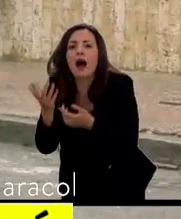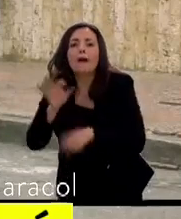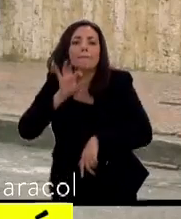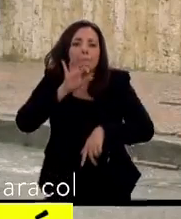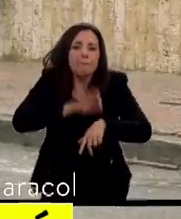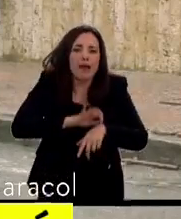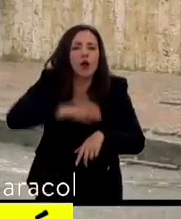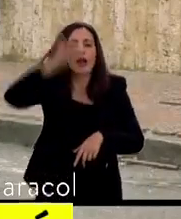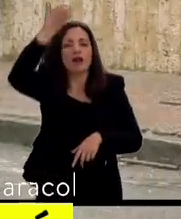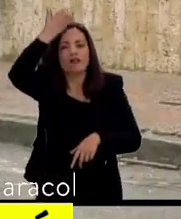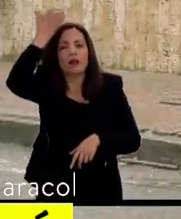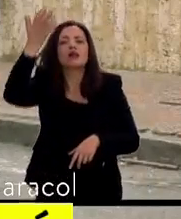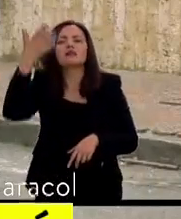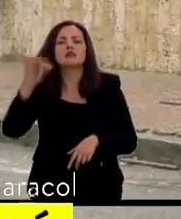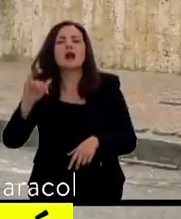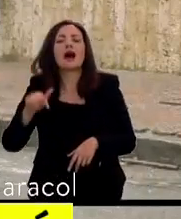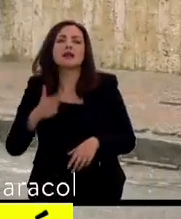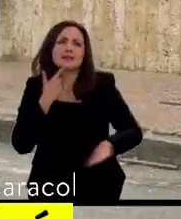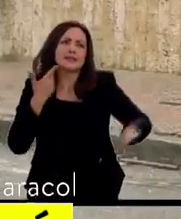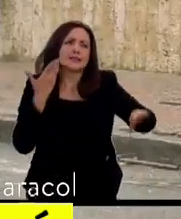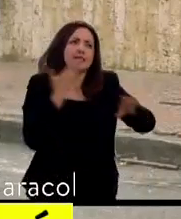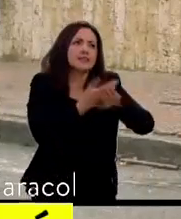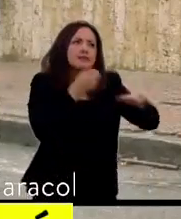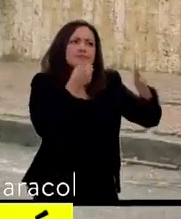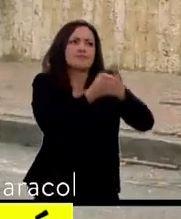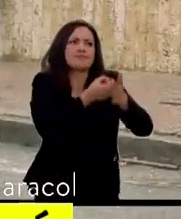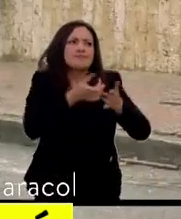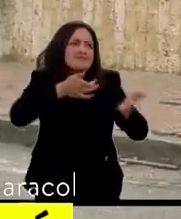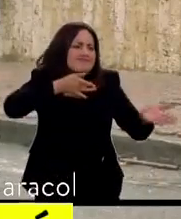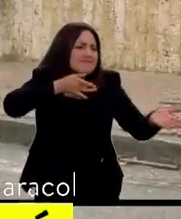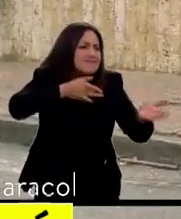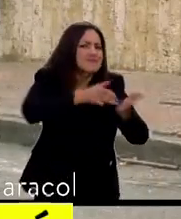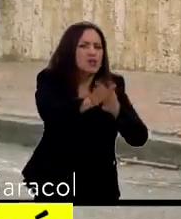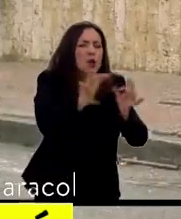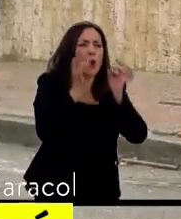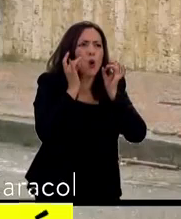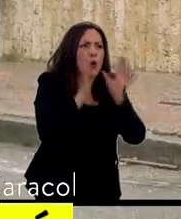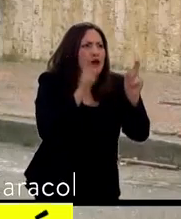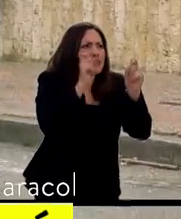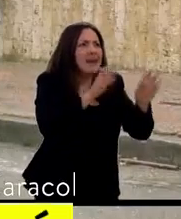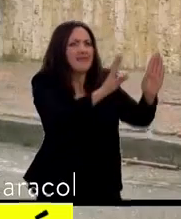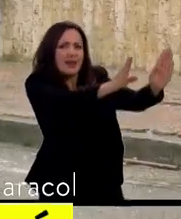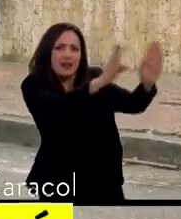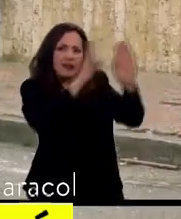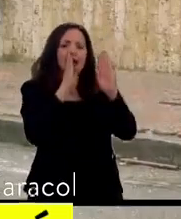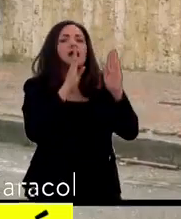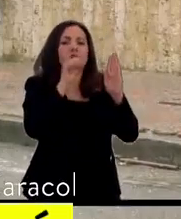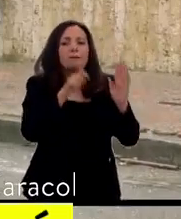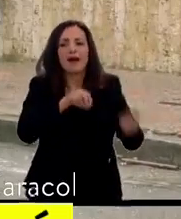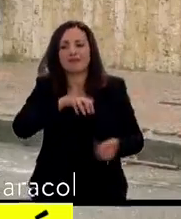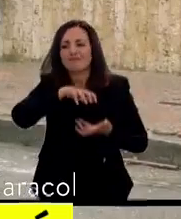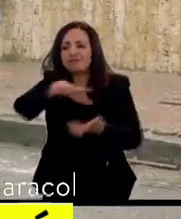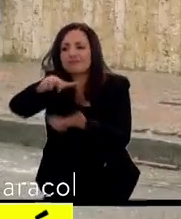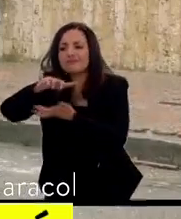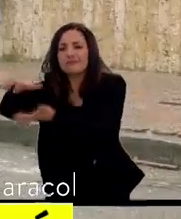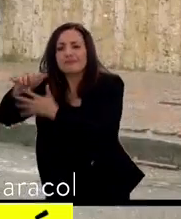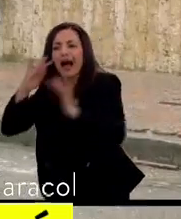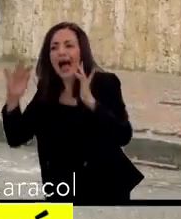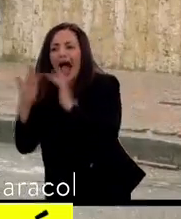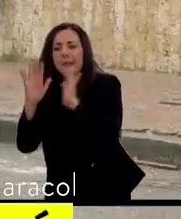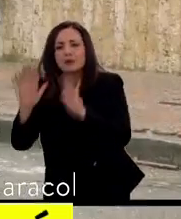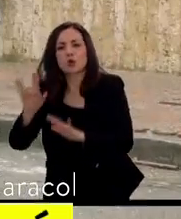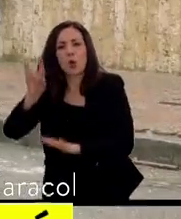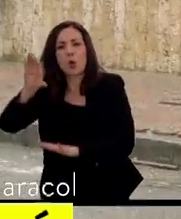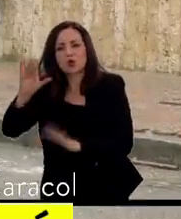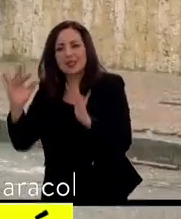y las enfermeras han hecho un SOS, lanzaron un SOS para que puedan ser dotados los hospitales con estas